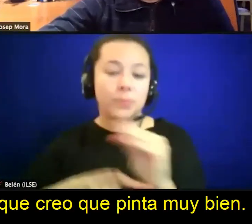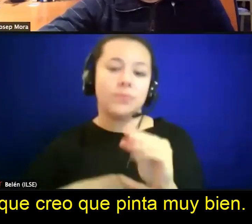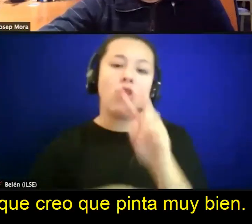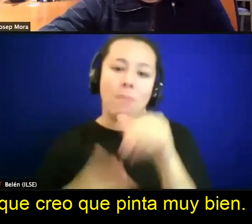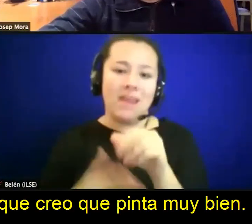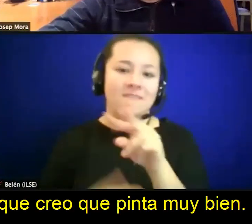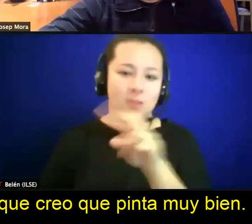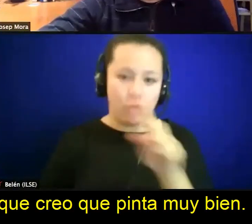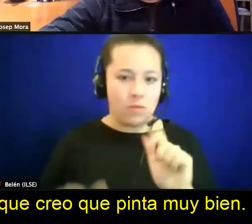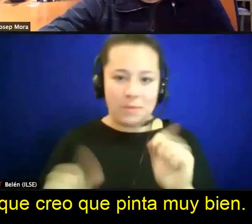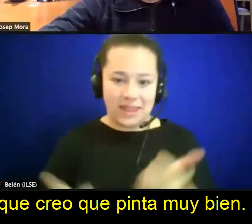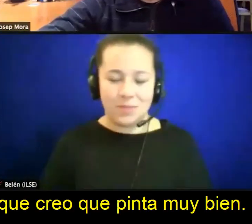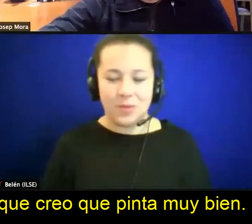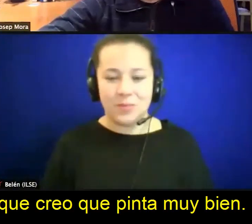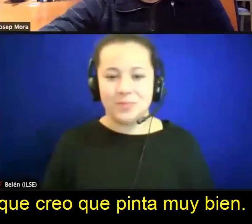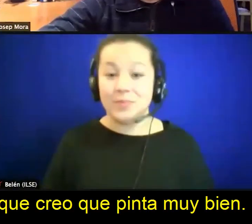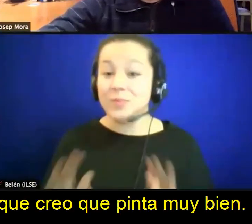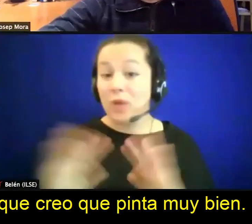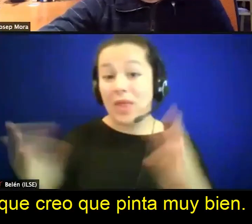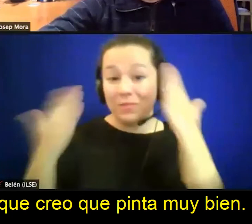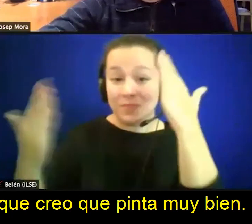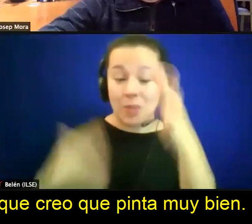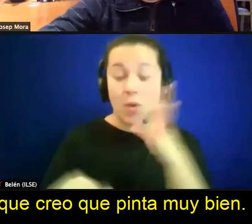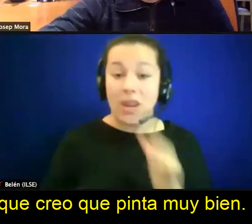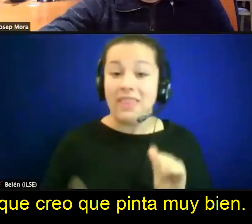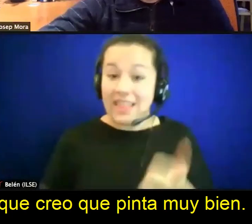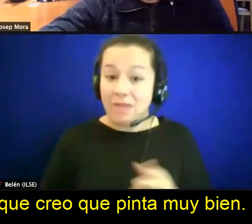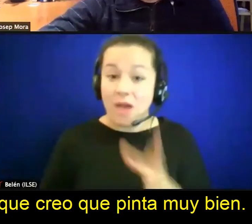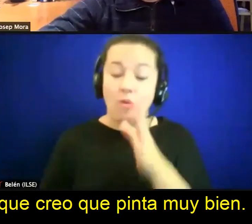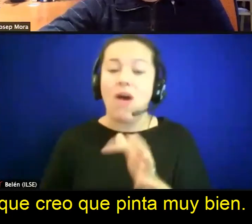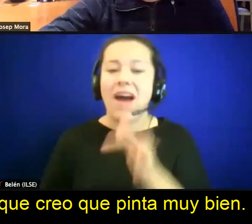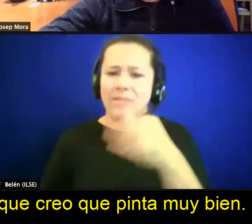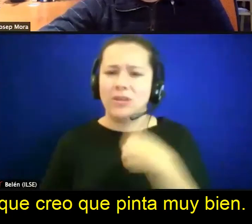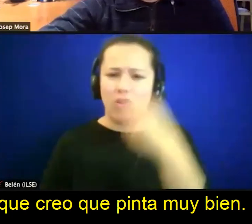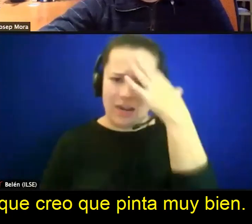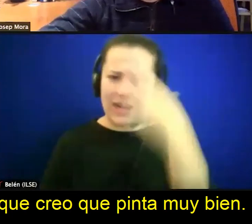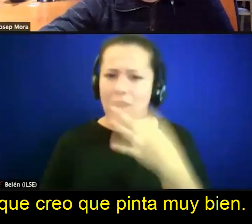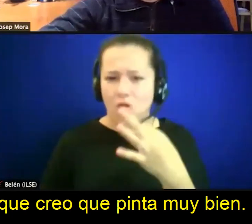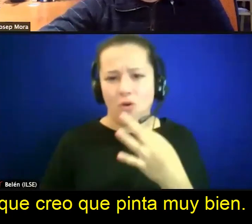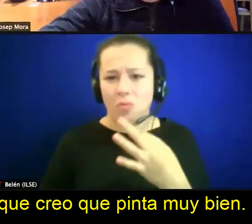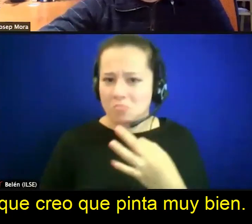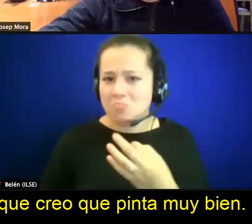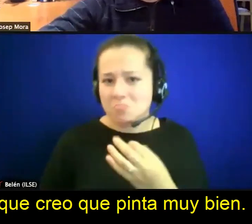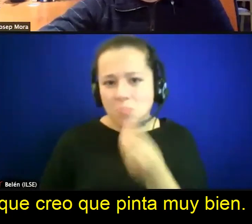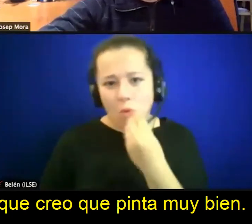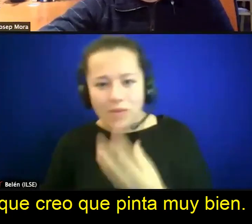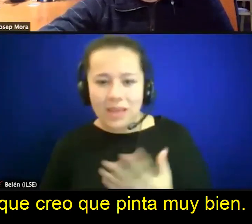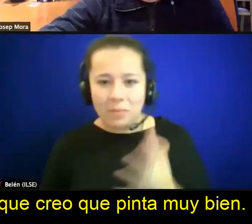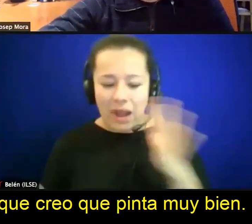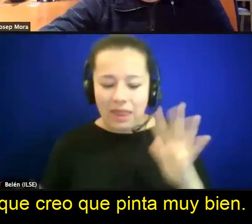Pues felicitaros por la iniciativa. Gracias. Porque además creo que pinta muy bien.